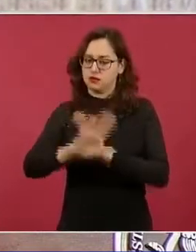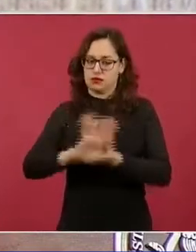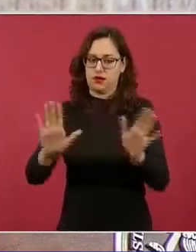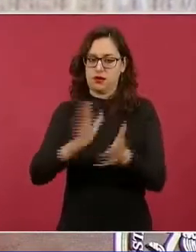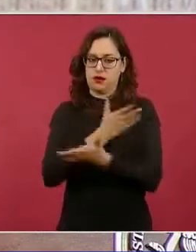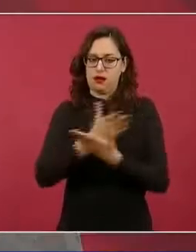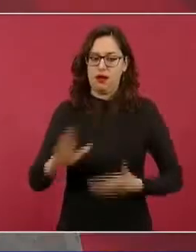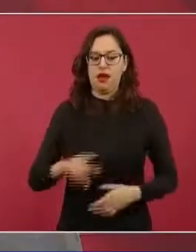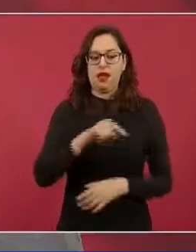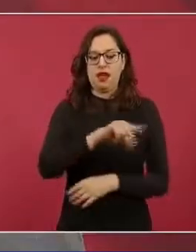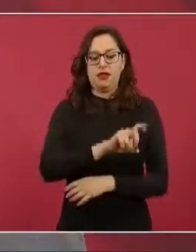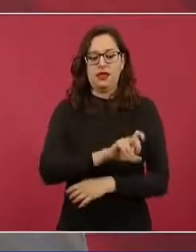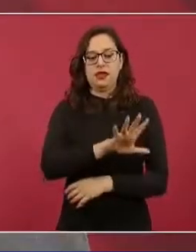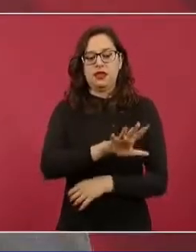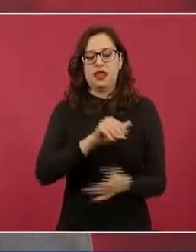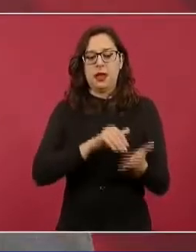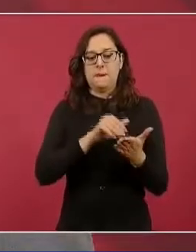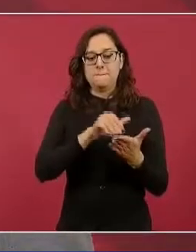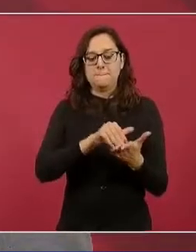de